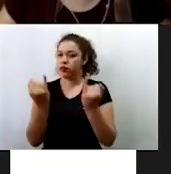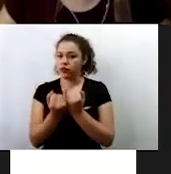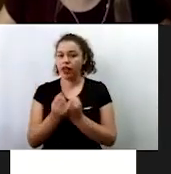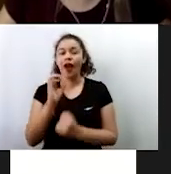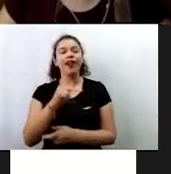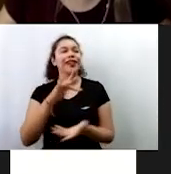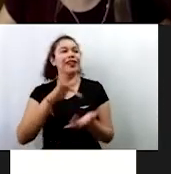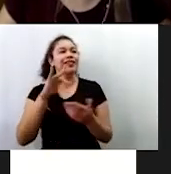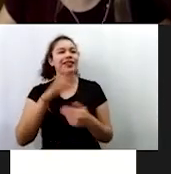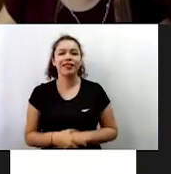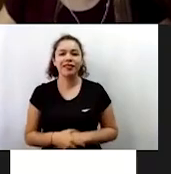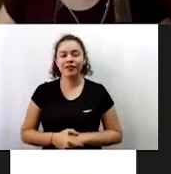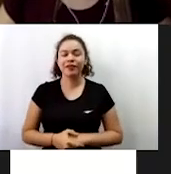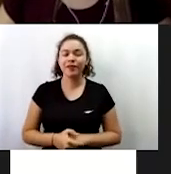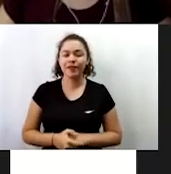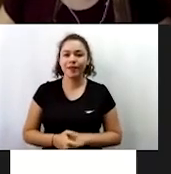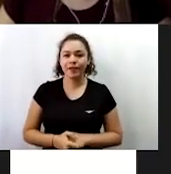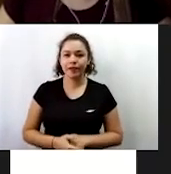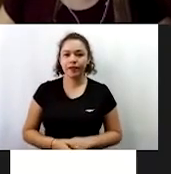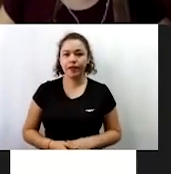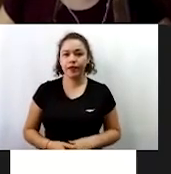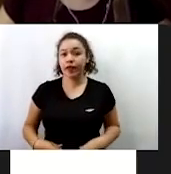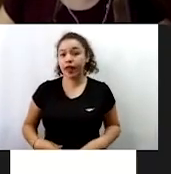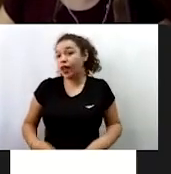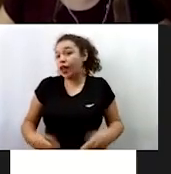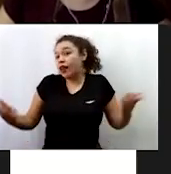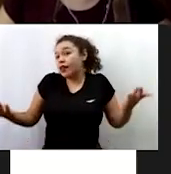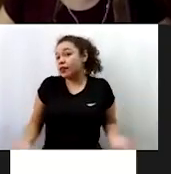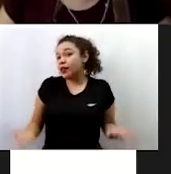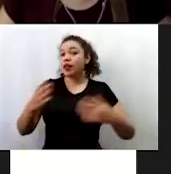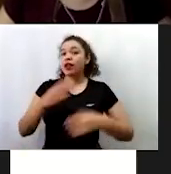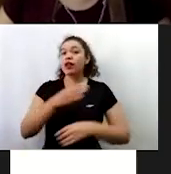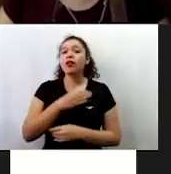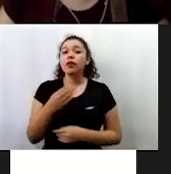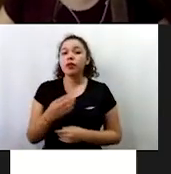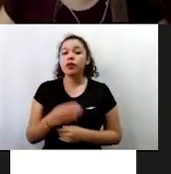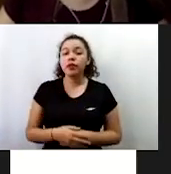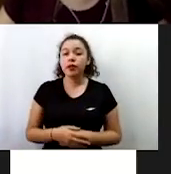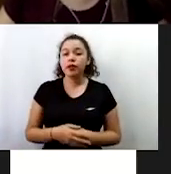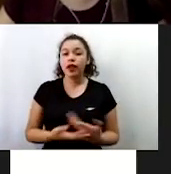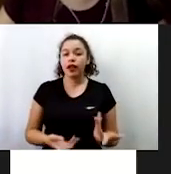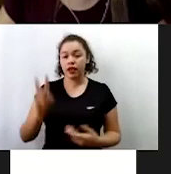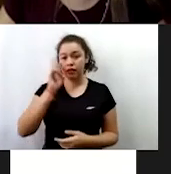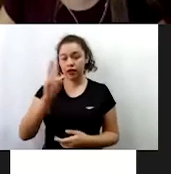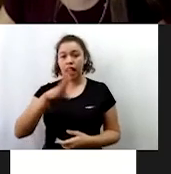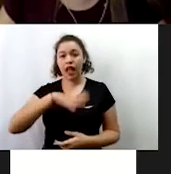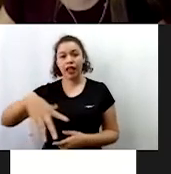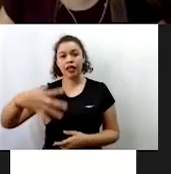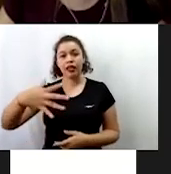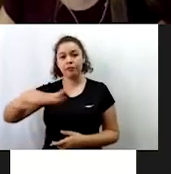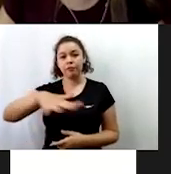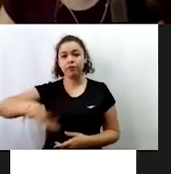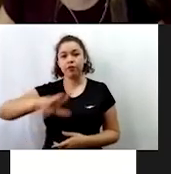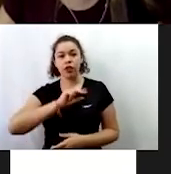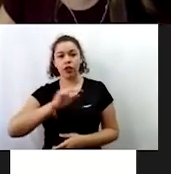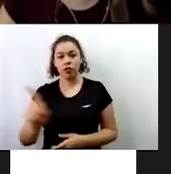gracias. Súper. Y bueno, también, como vieron, existen esfuerzos del sector público